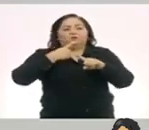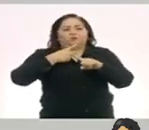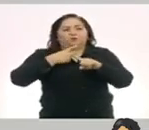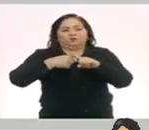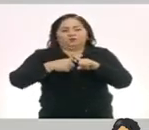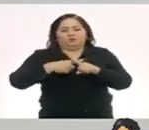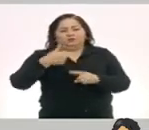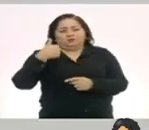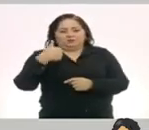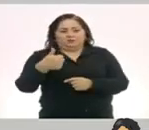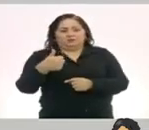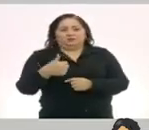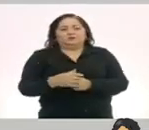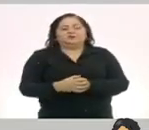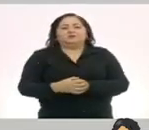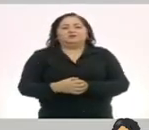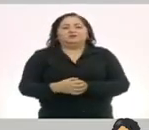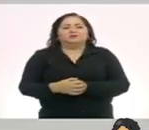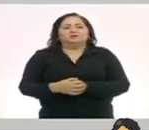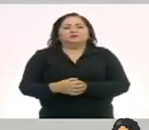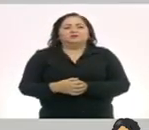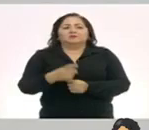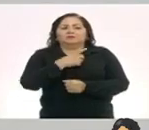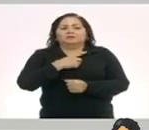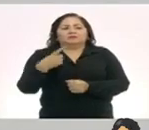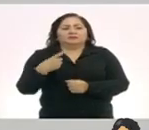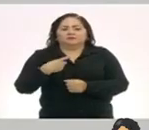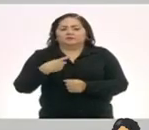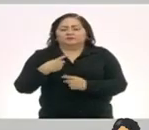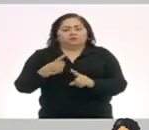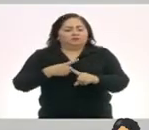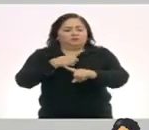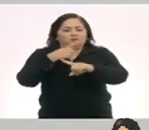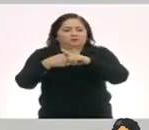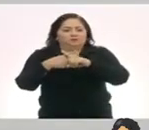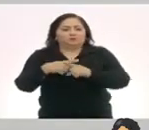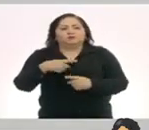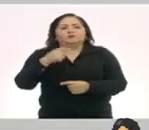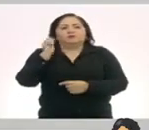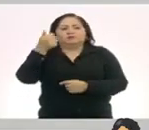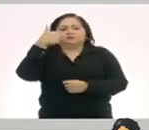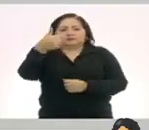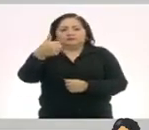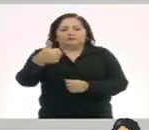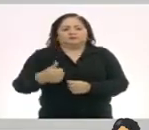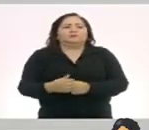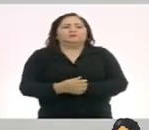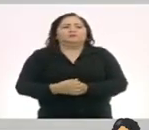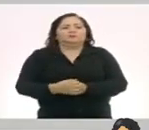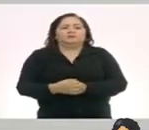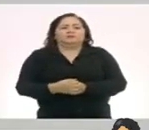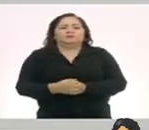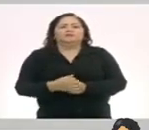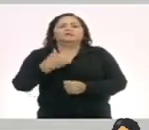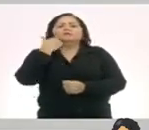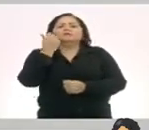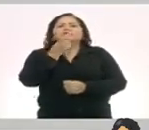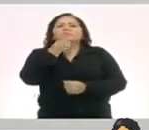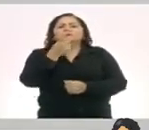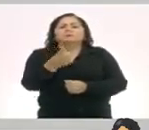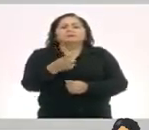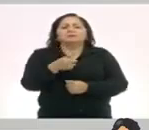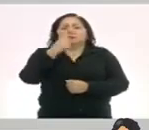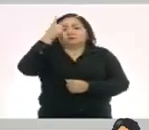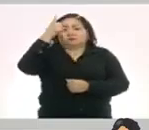denominador, también el numerador lo tengo que multiplicar. Así es. 1 por 6, 6. 6. Eso quiere decir